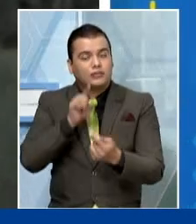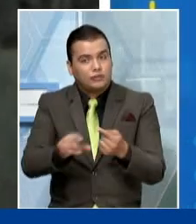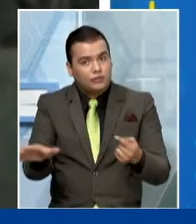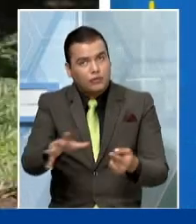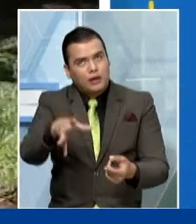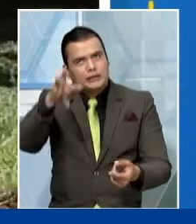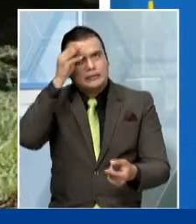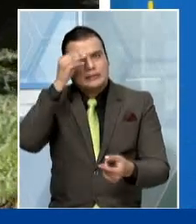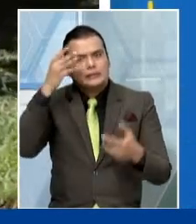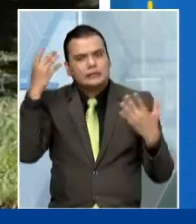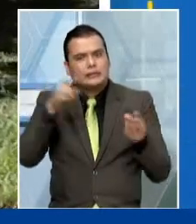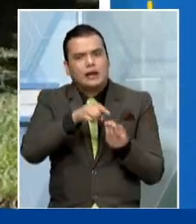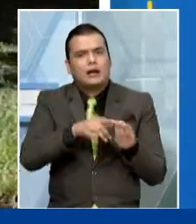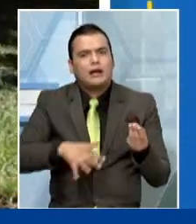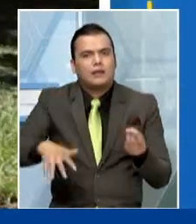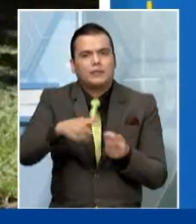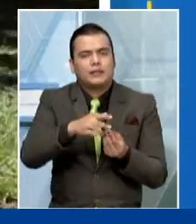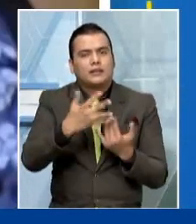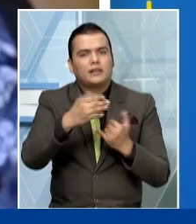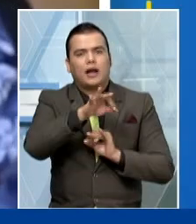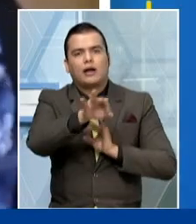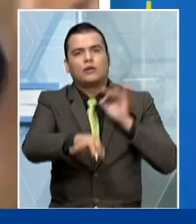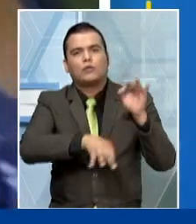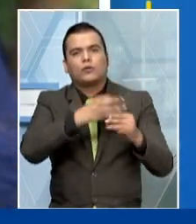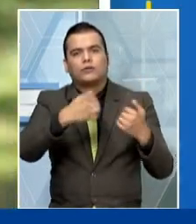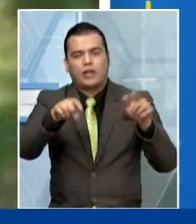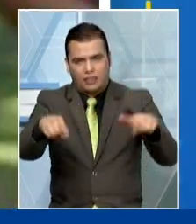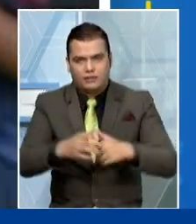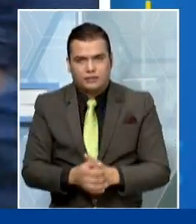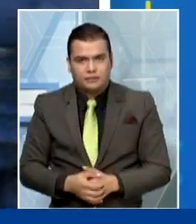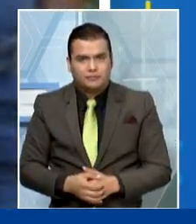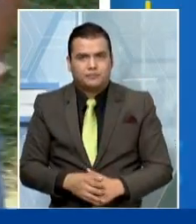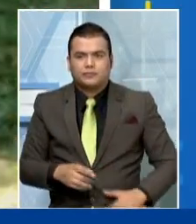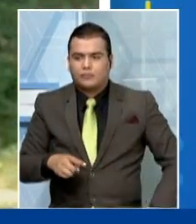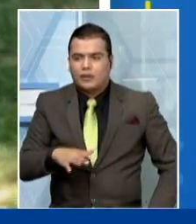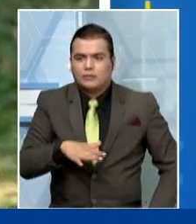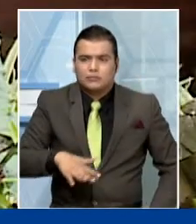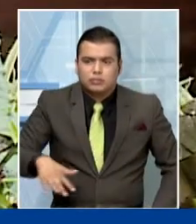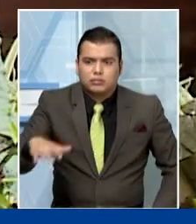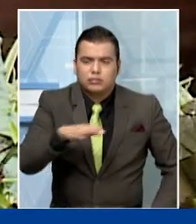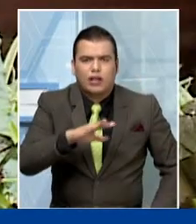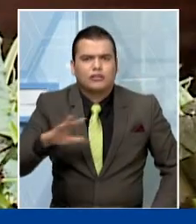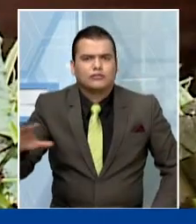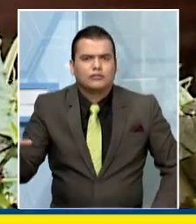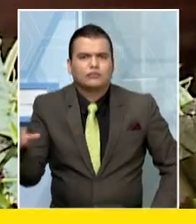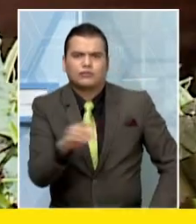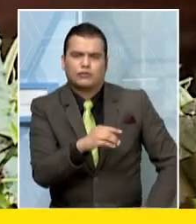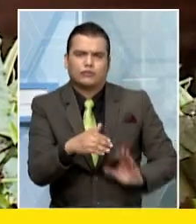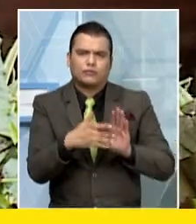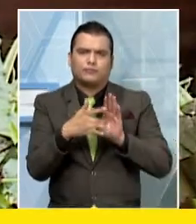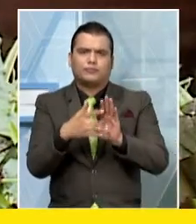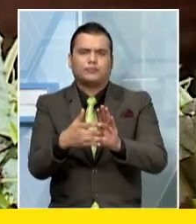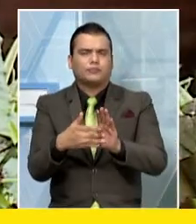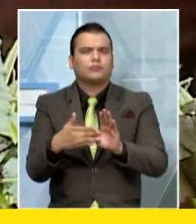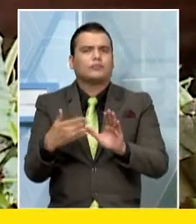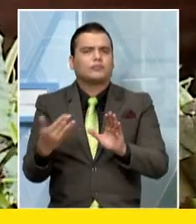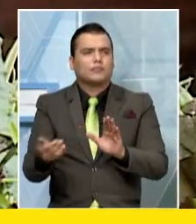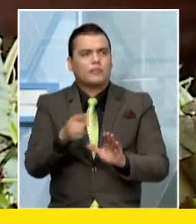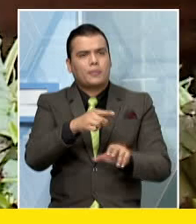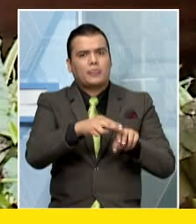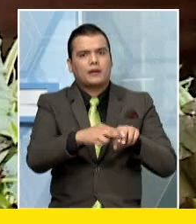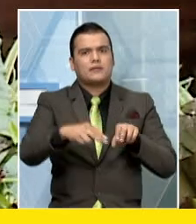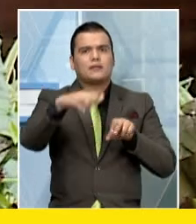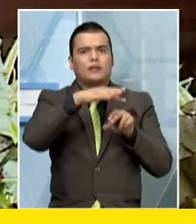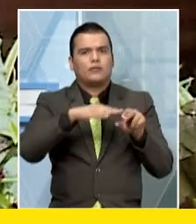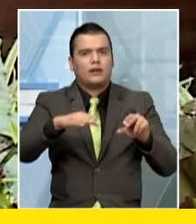cuidado y conservación es mostrarle a todos los caleños en todas sus 22 comunas que se está haciendo por la recuperación de los recursos naturales